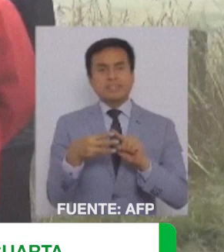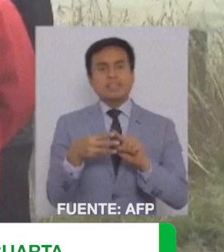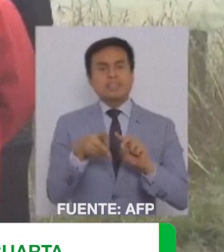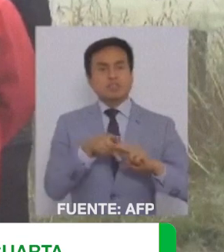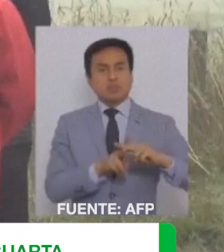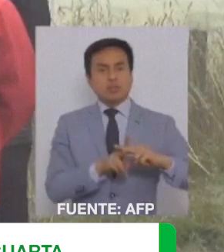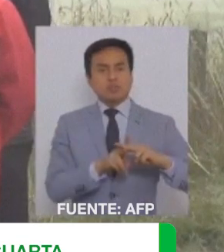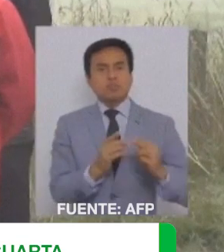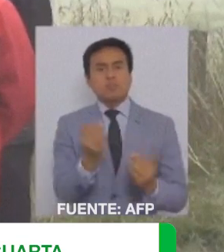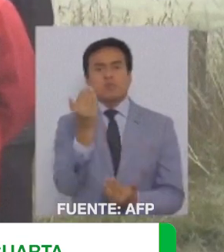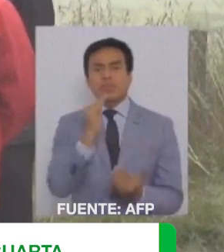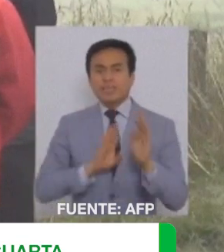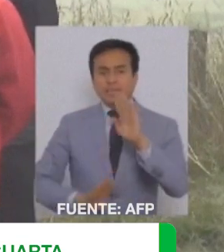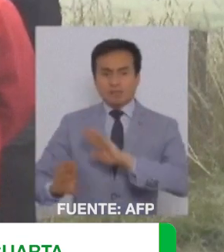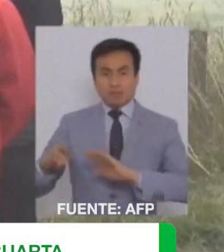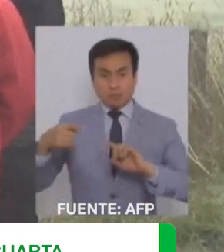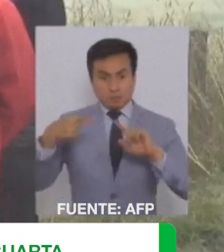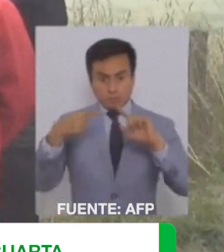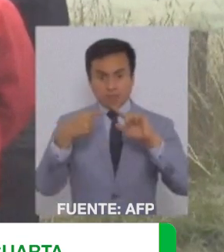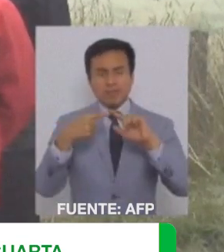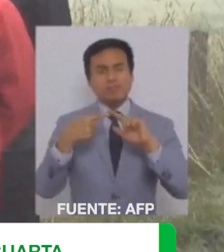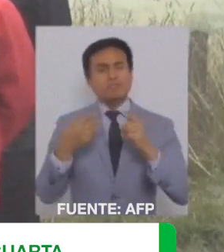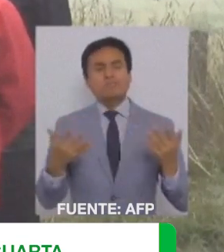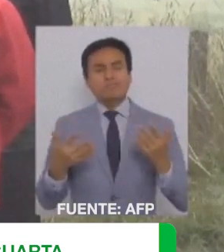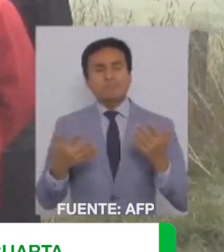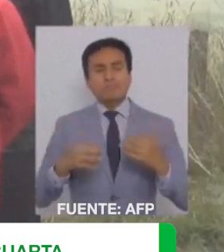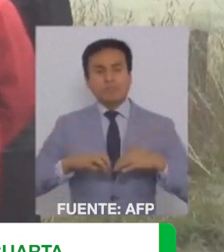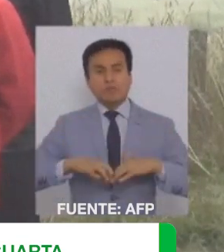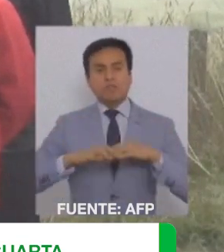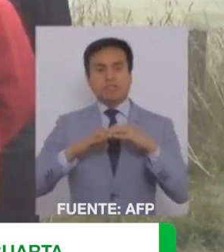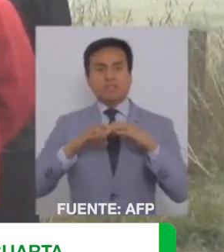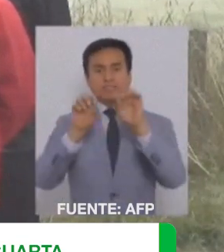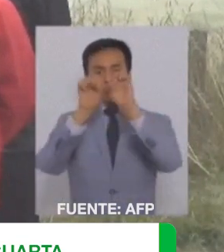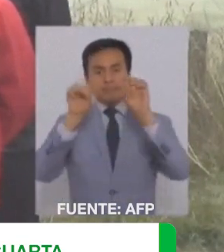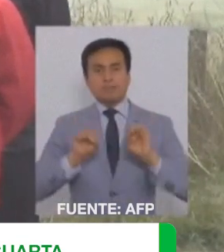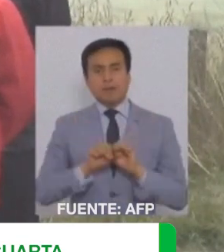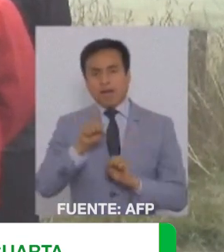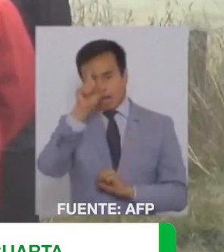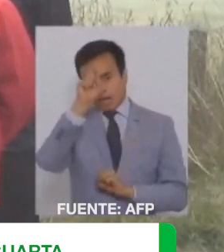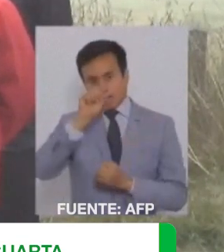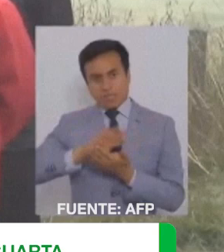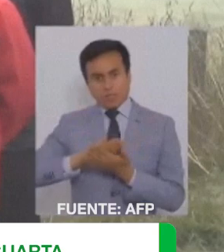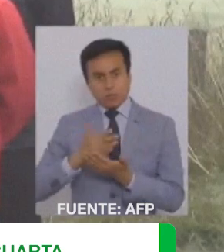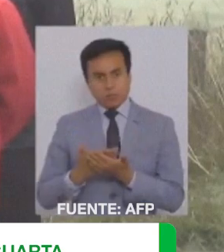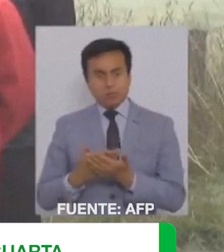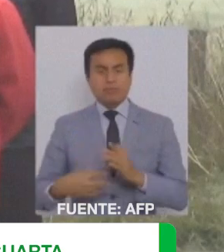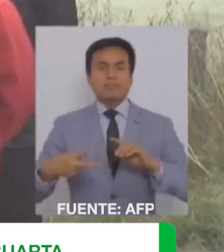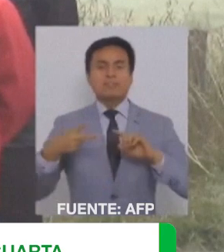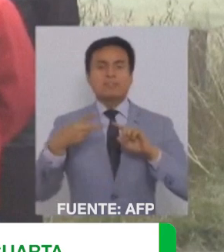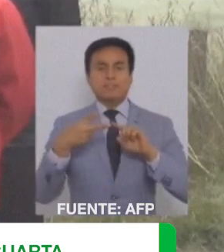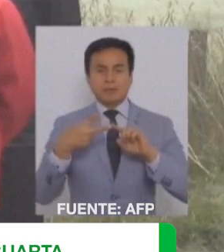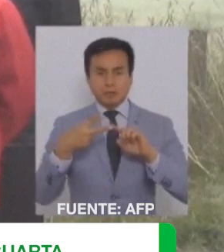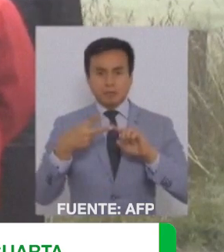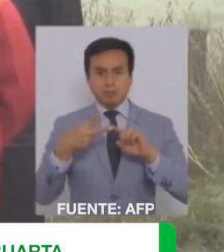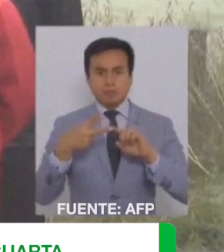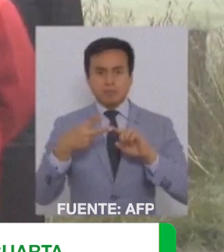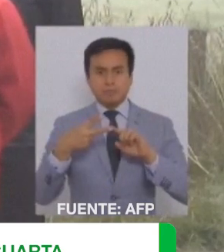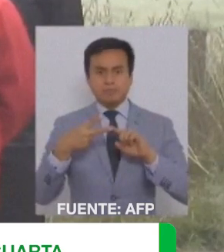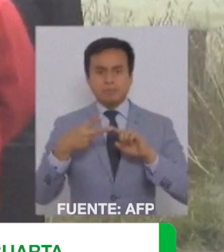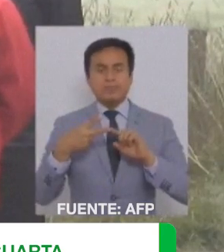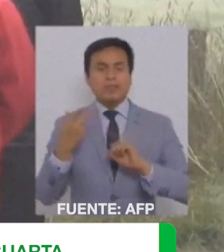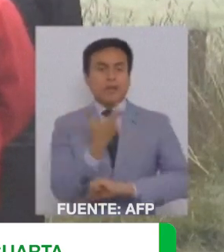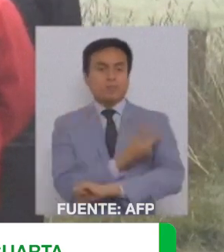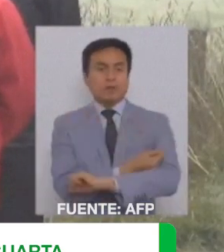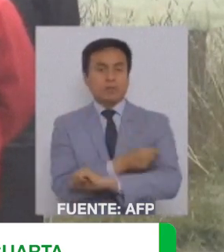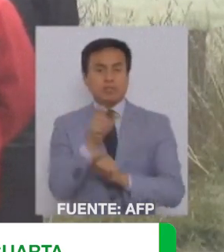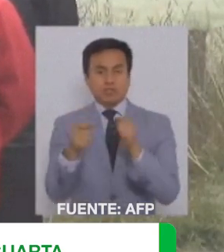protegerlos primero fortalecer nuestro sistema de salud segundo hacer una vacunación